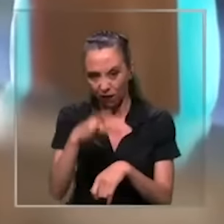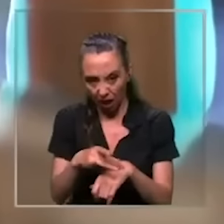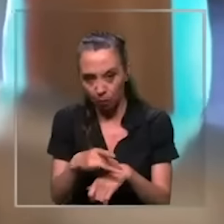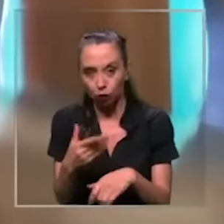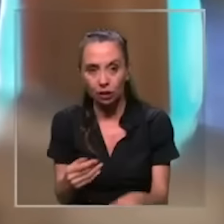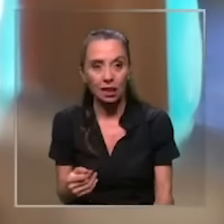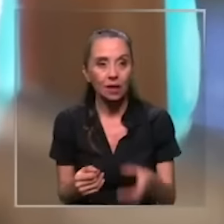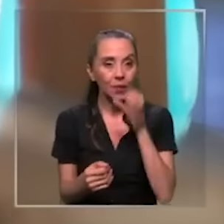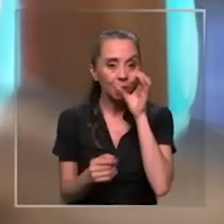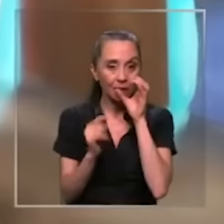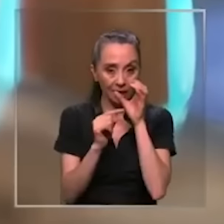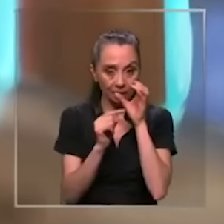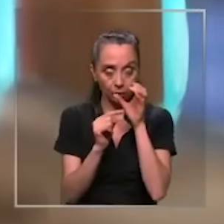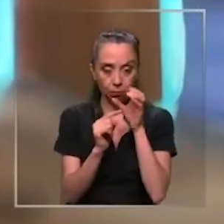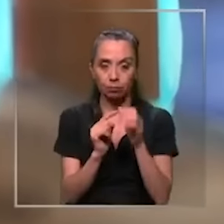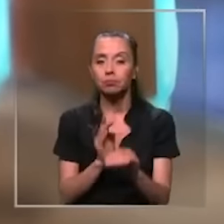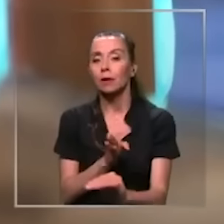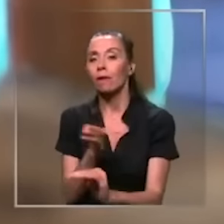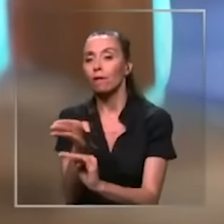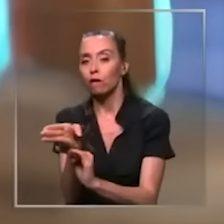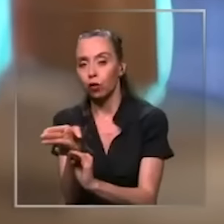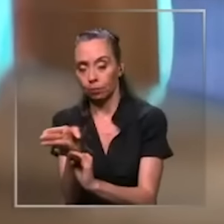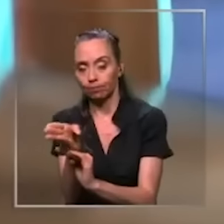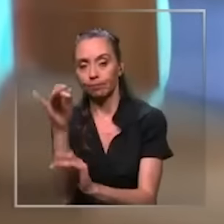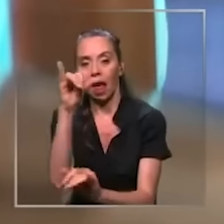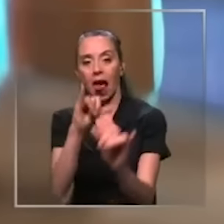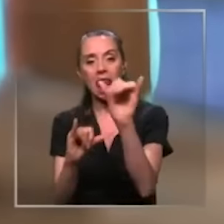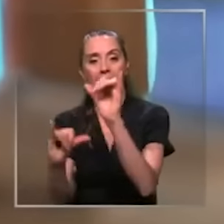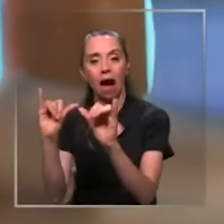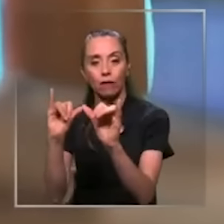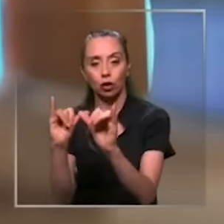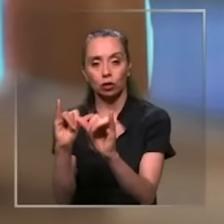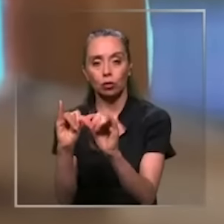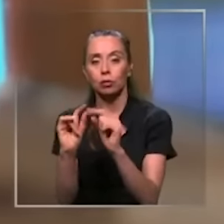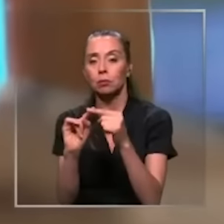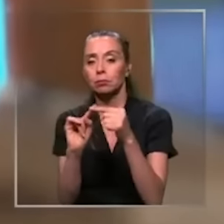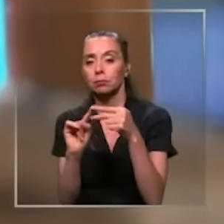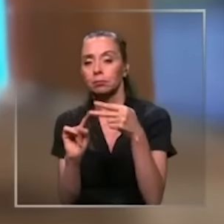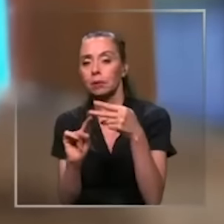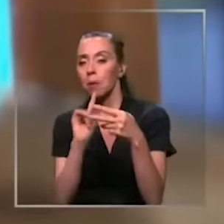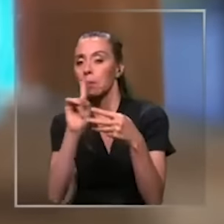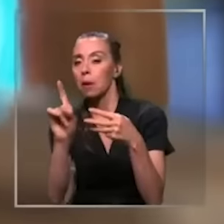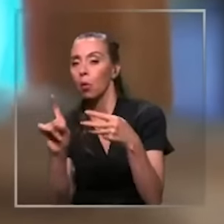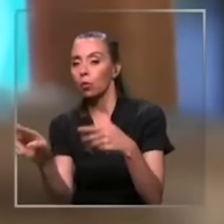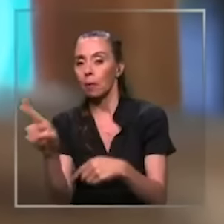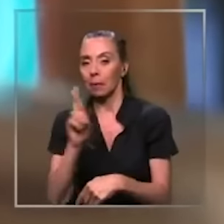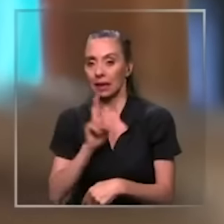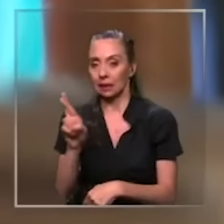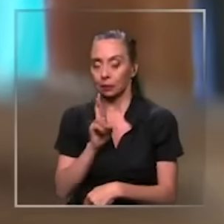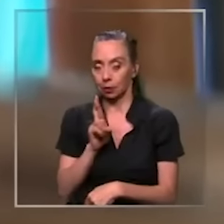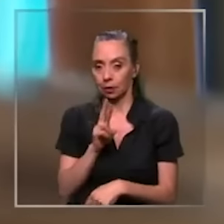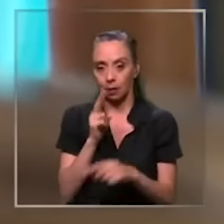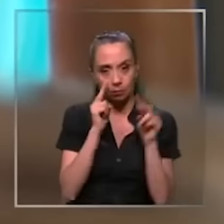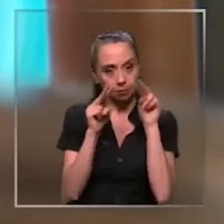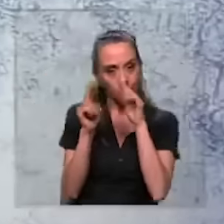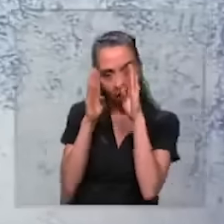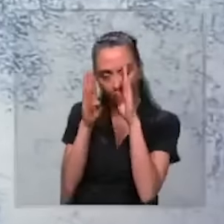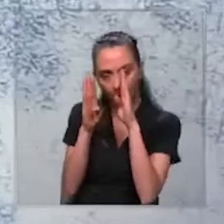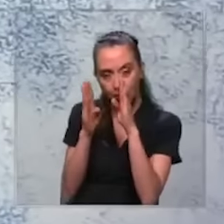enfermos, una vez más acudimos a un laboratorio para responder estas interrogantes. Atención con los